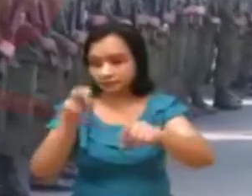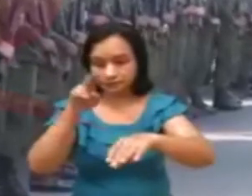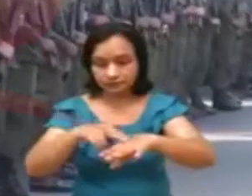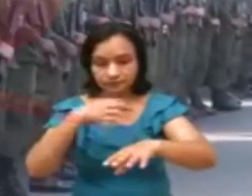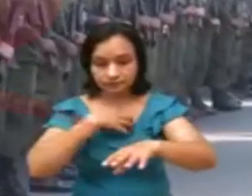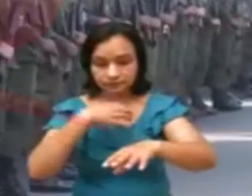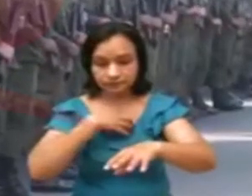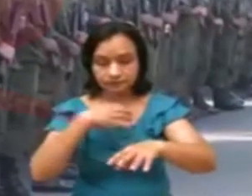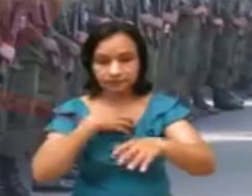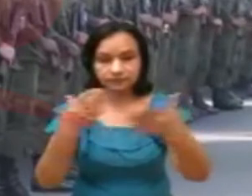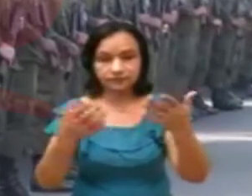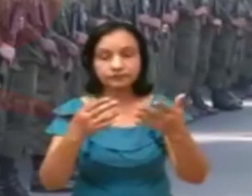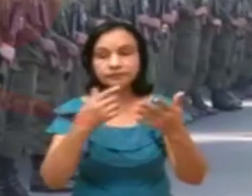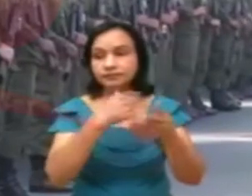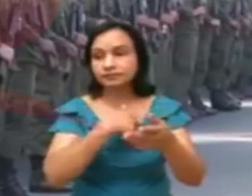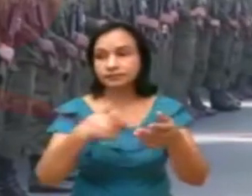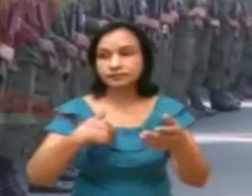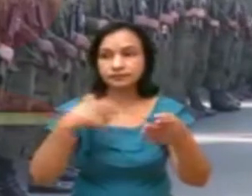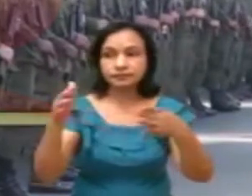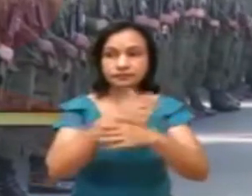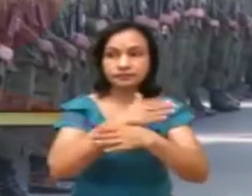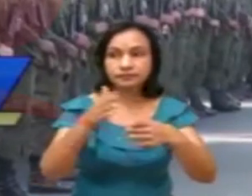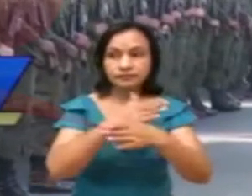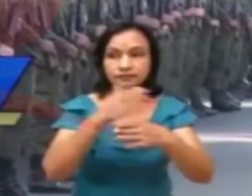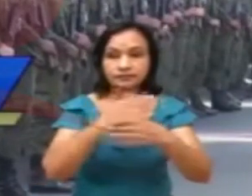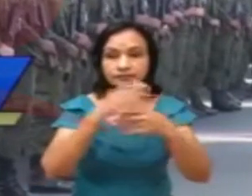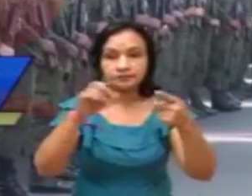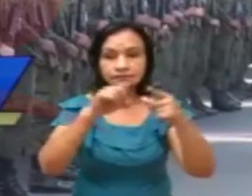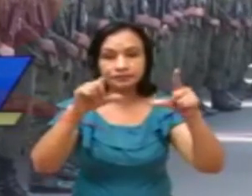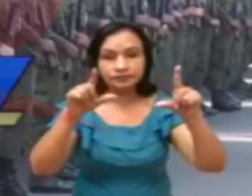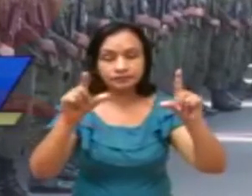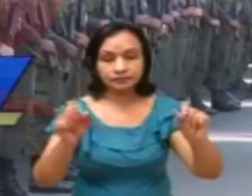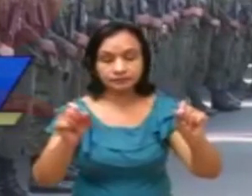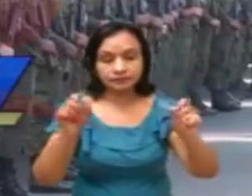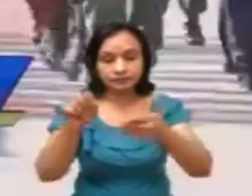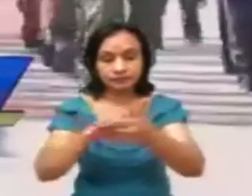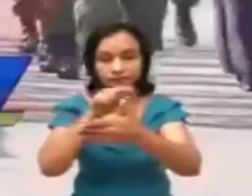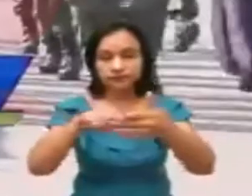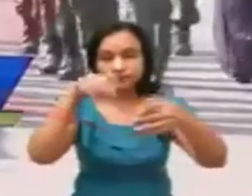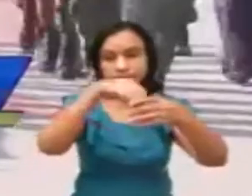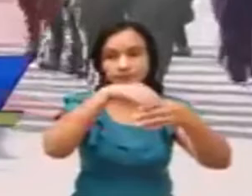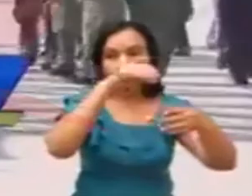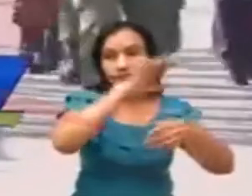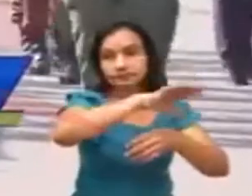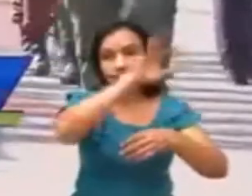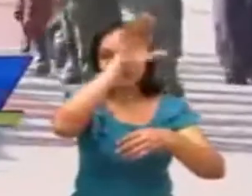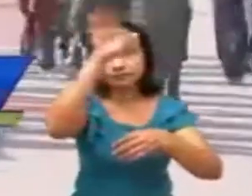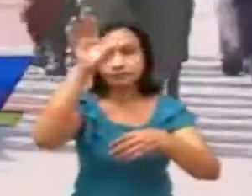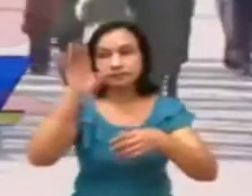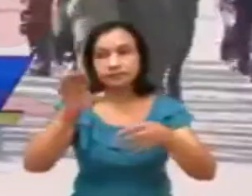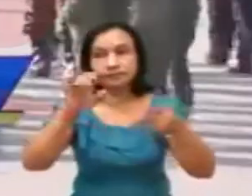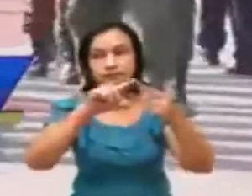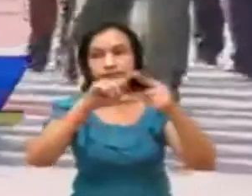de determinadas sedes del Consejo Supremo Electoral, de los consejos electorales departamentales, de los